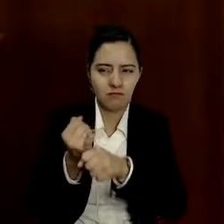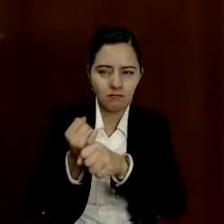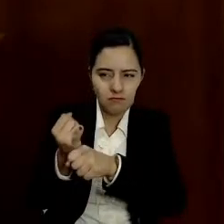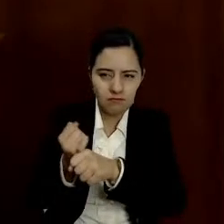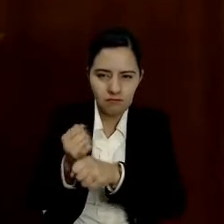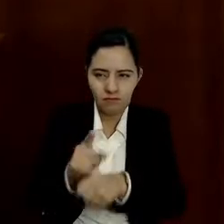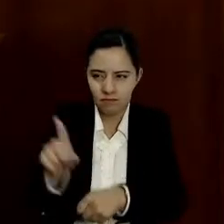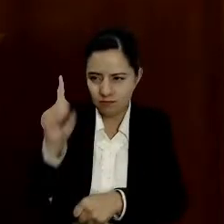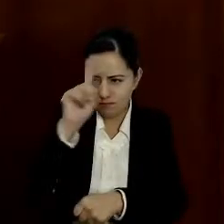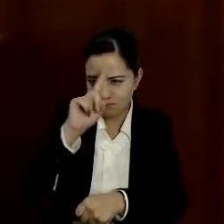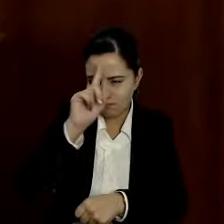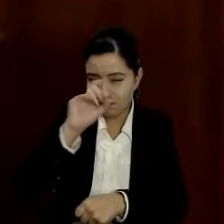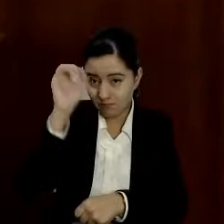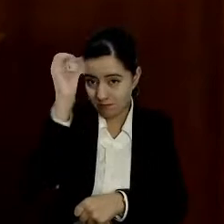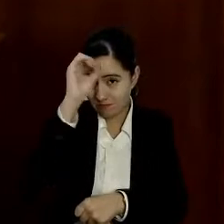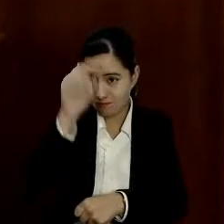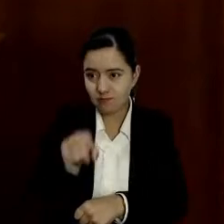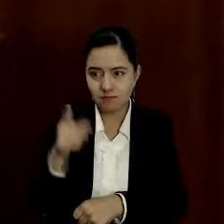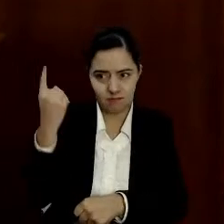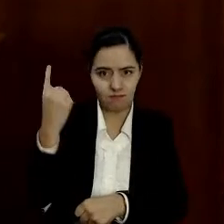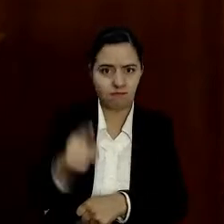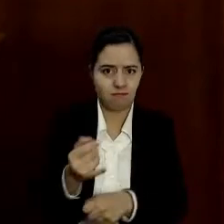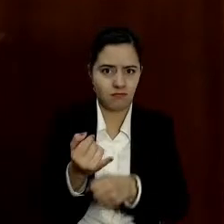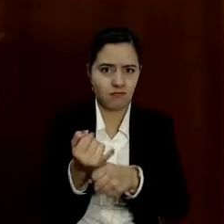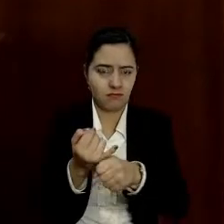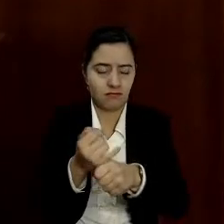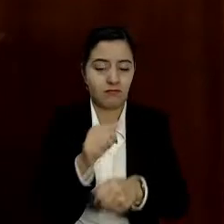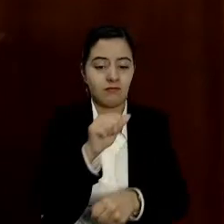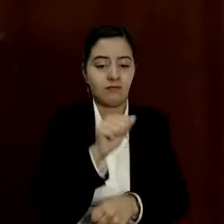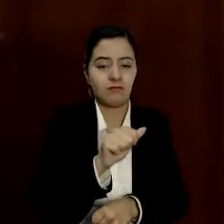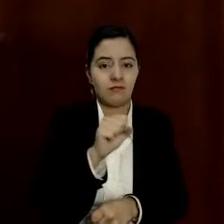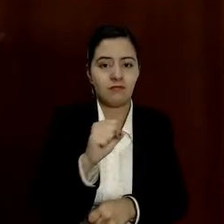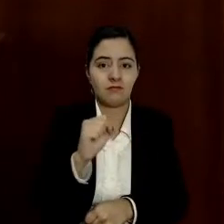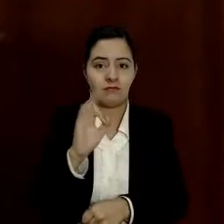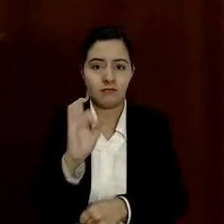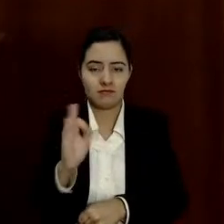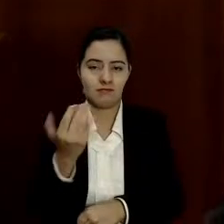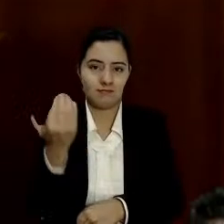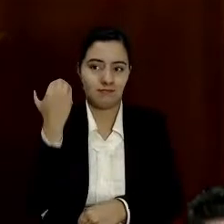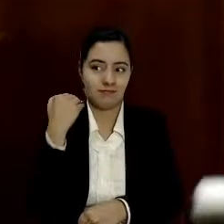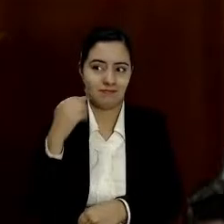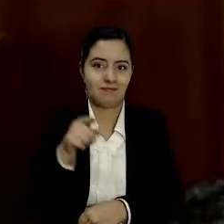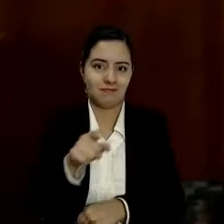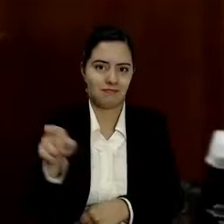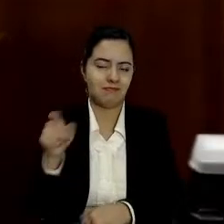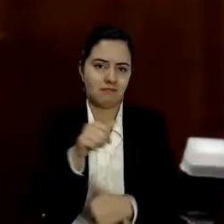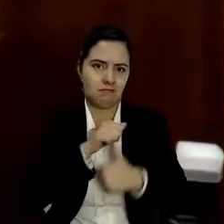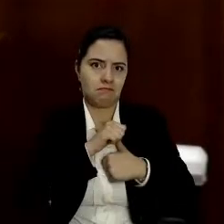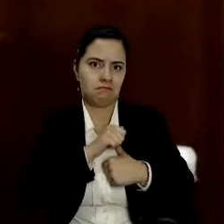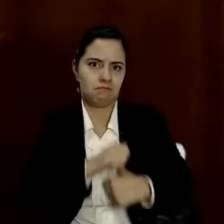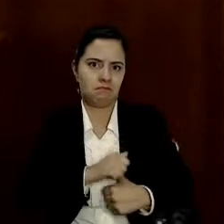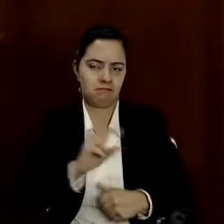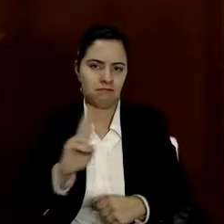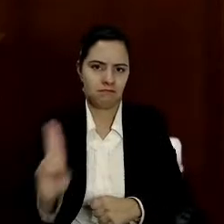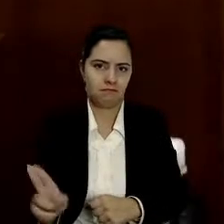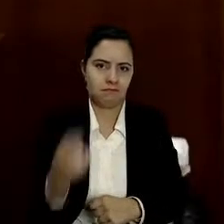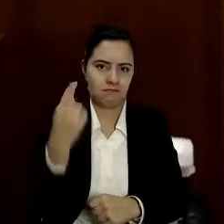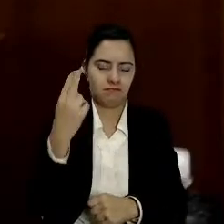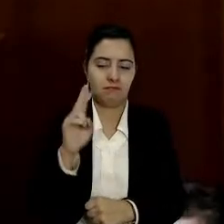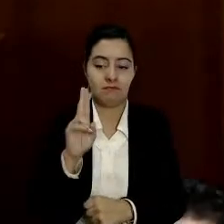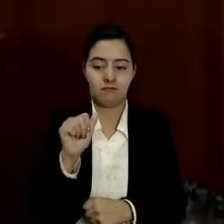que ordenó iniciar la ASF a los entonces contralores de la universidad